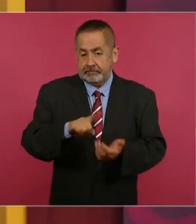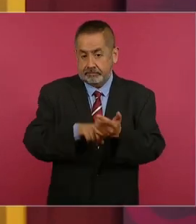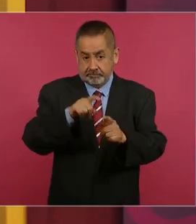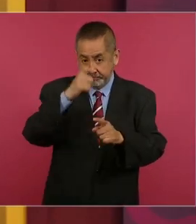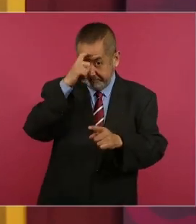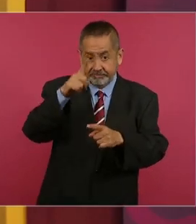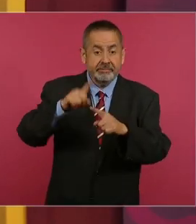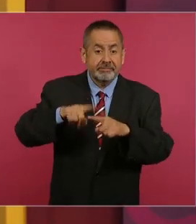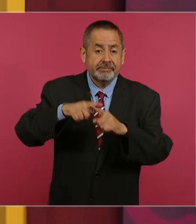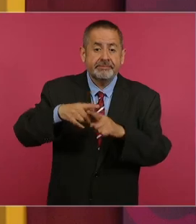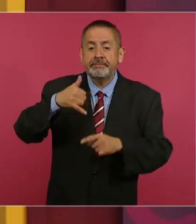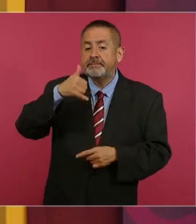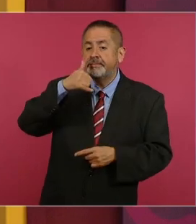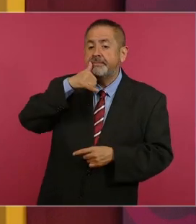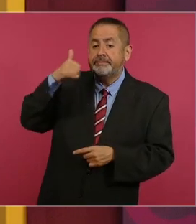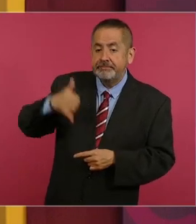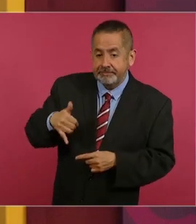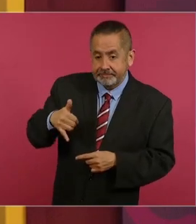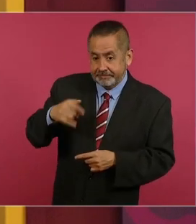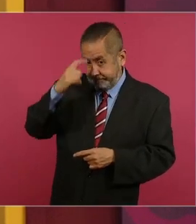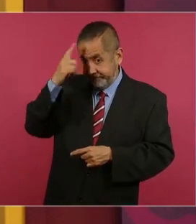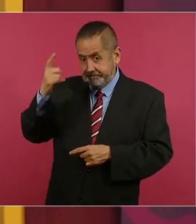italiano, mexicanos.